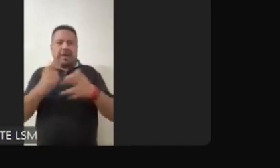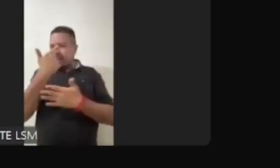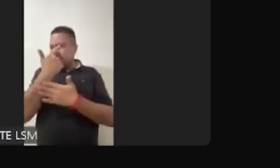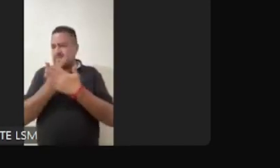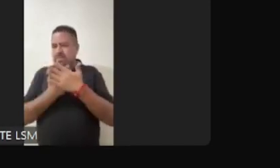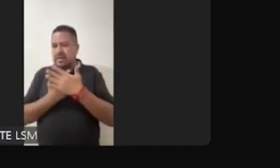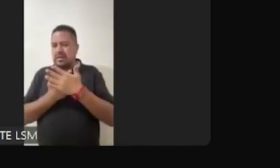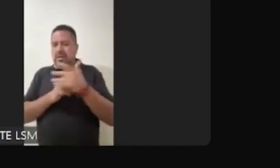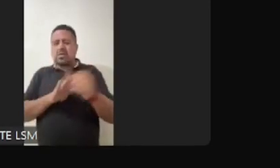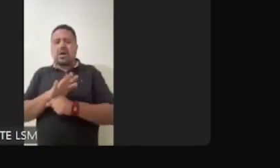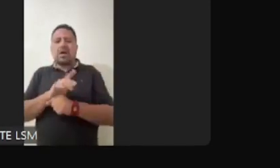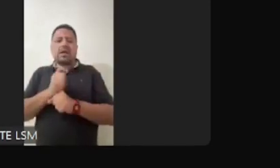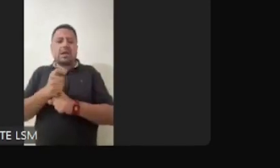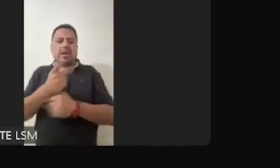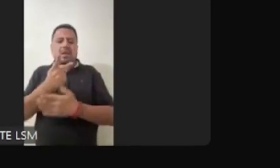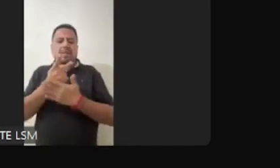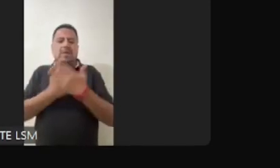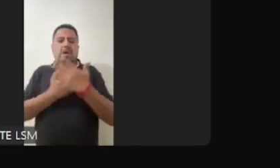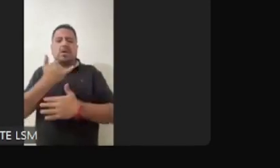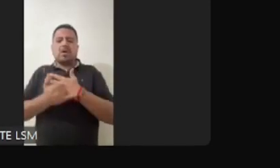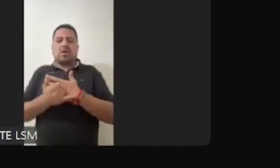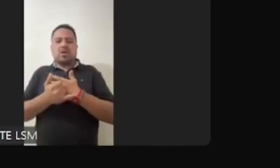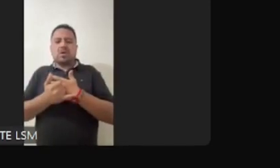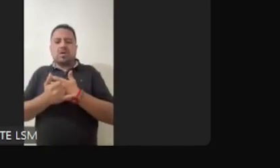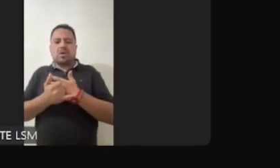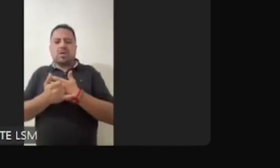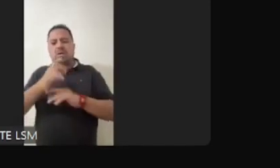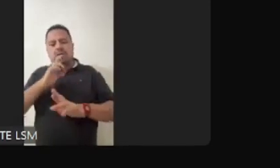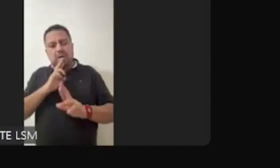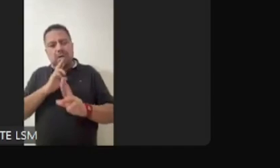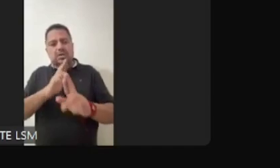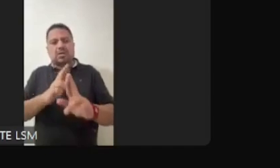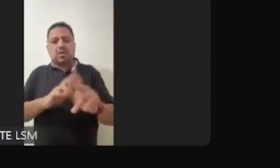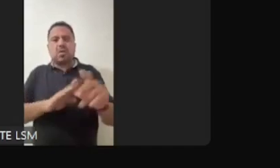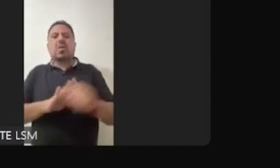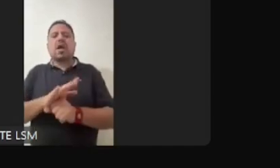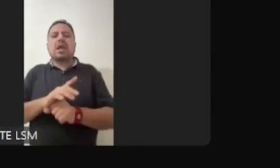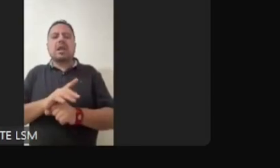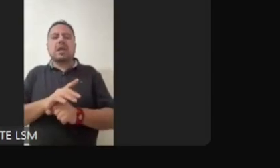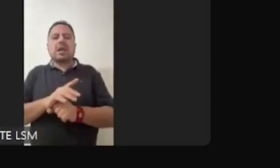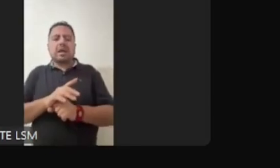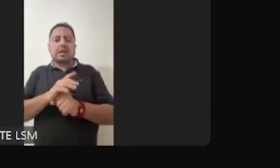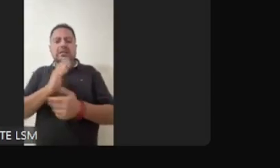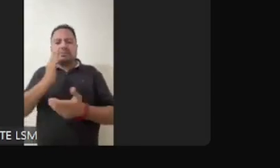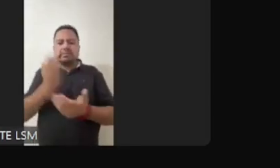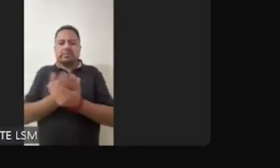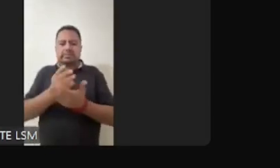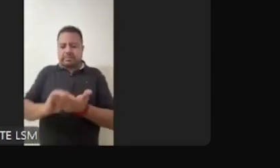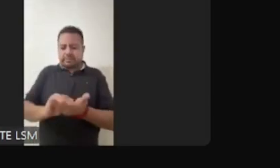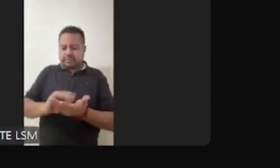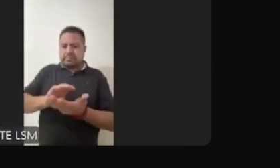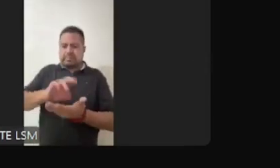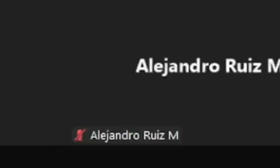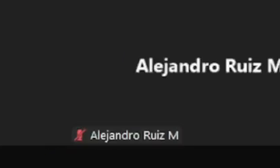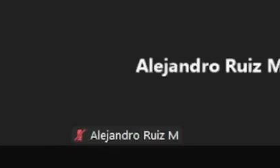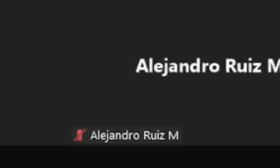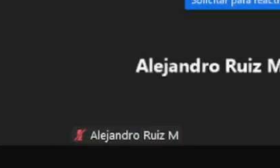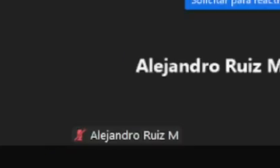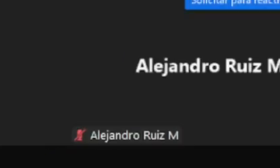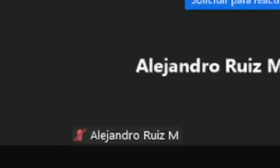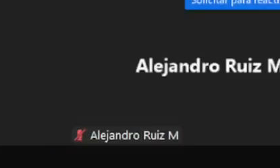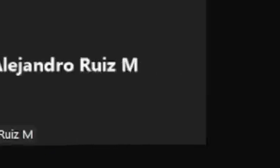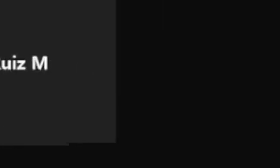que corresponden a los proyectos de resolución relativos a los expedientes de laudos convenio tribunal